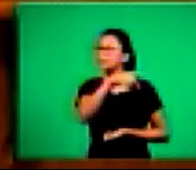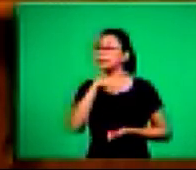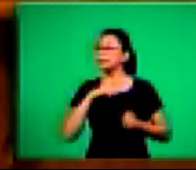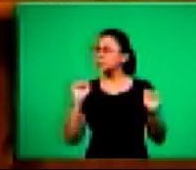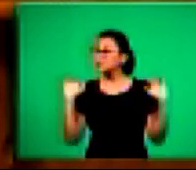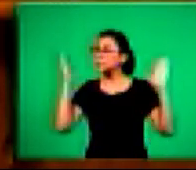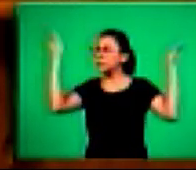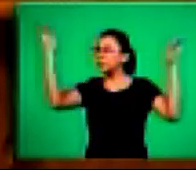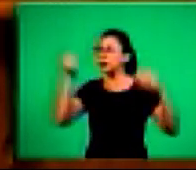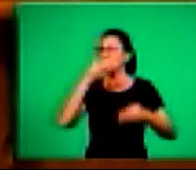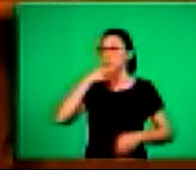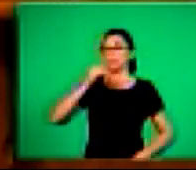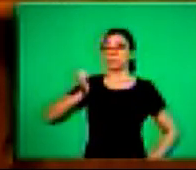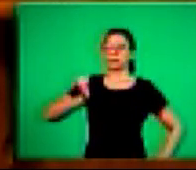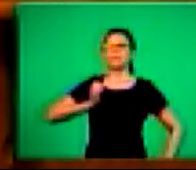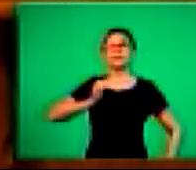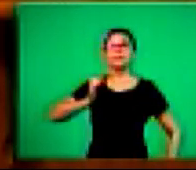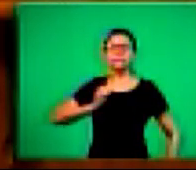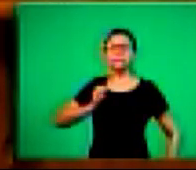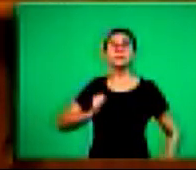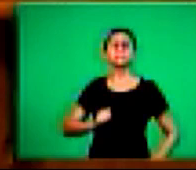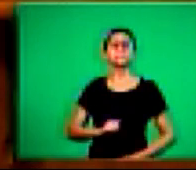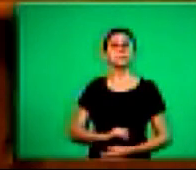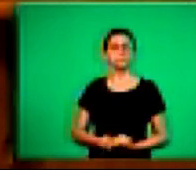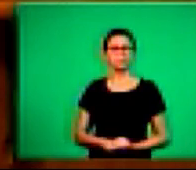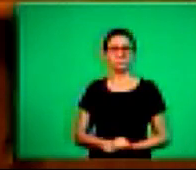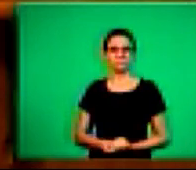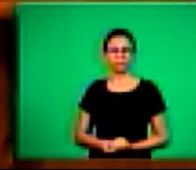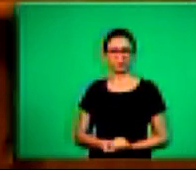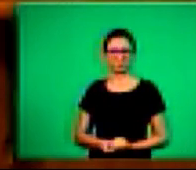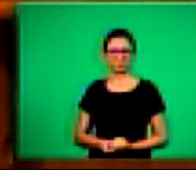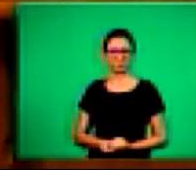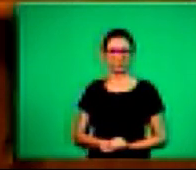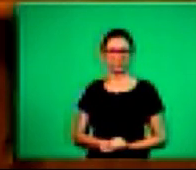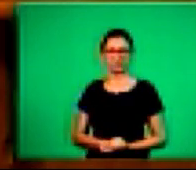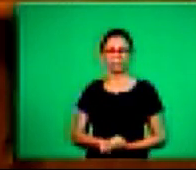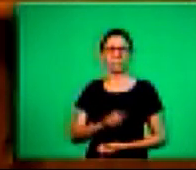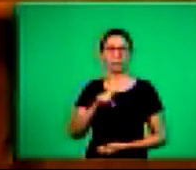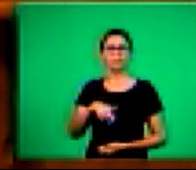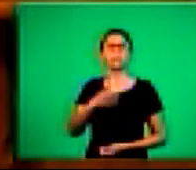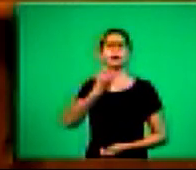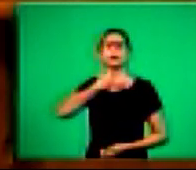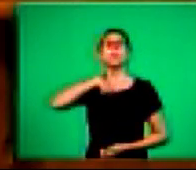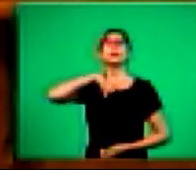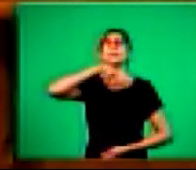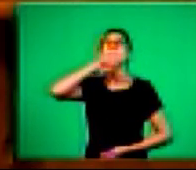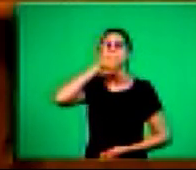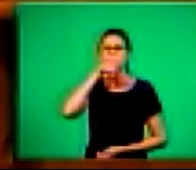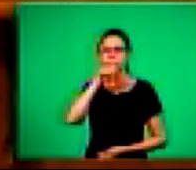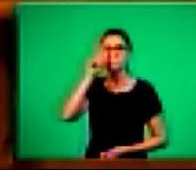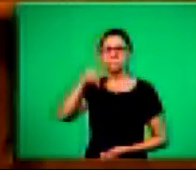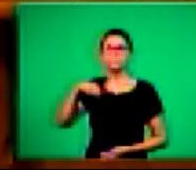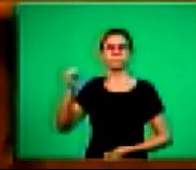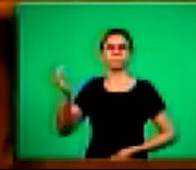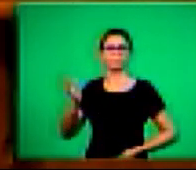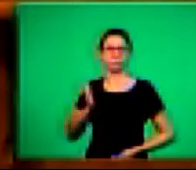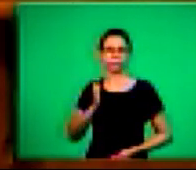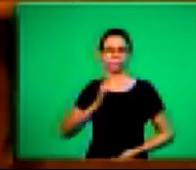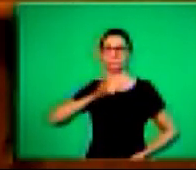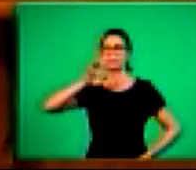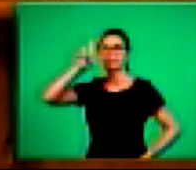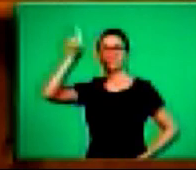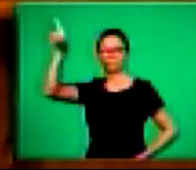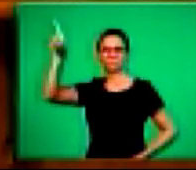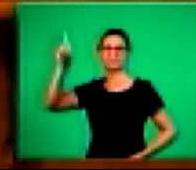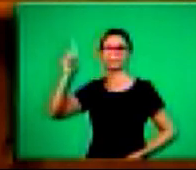decían ay ese es ese es una fiesta ellos tiene una fiesta y el hombre que estaba una fiesta es rico aquel que da la fiesta el padre es rico y